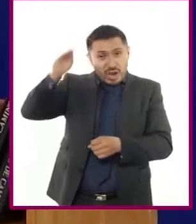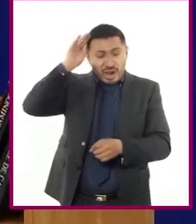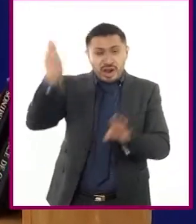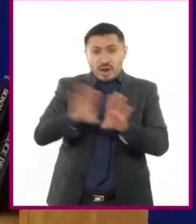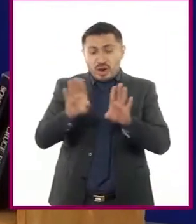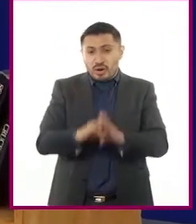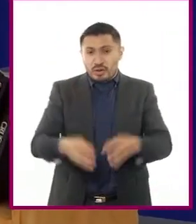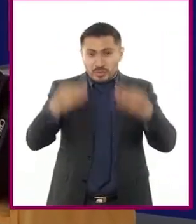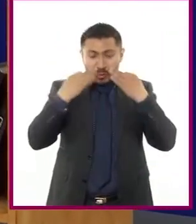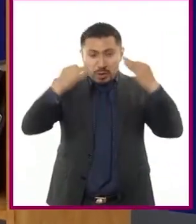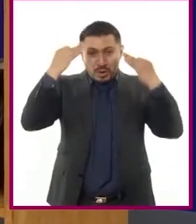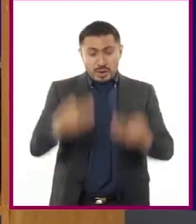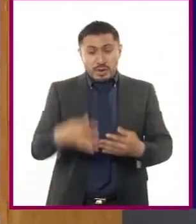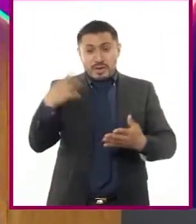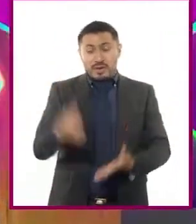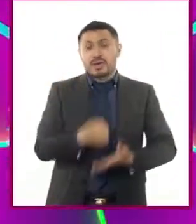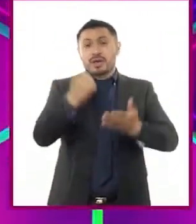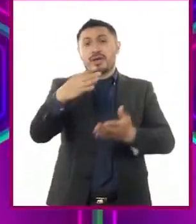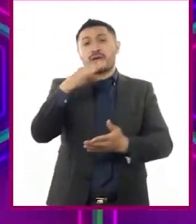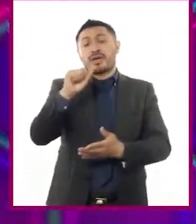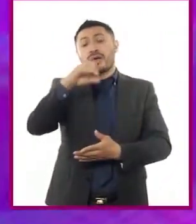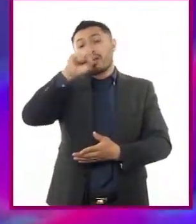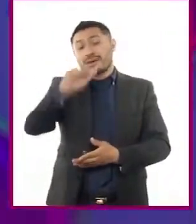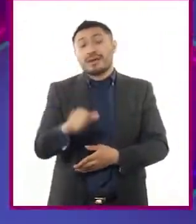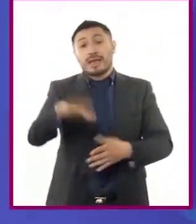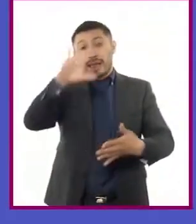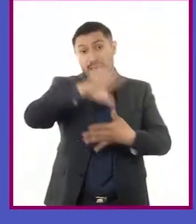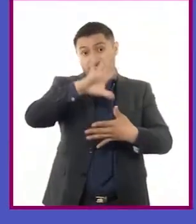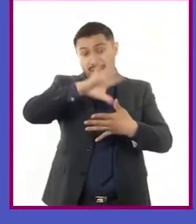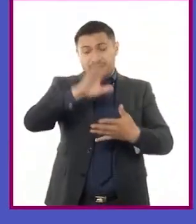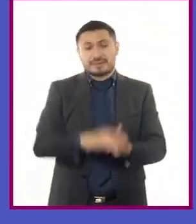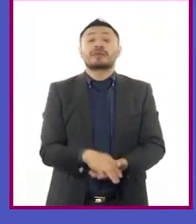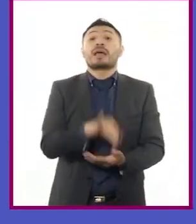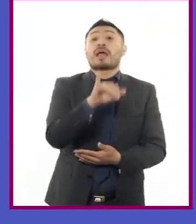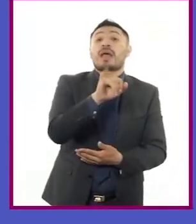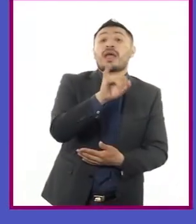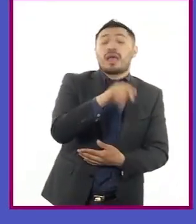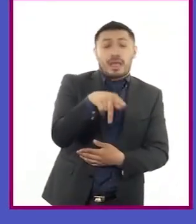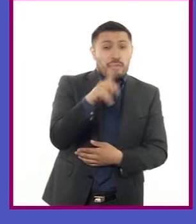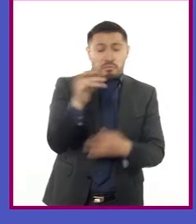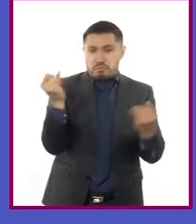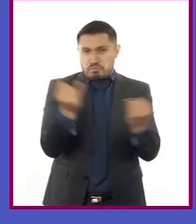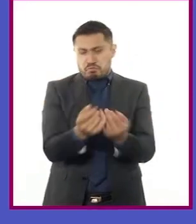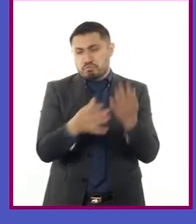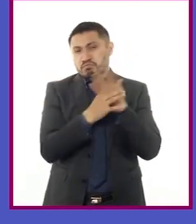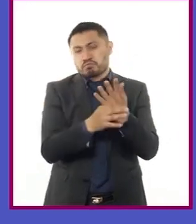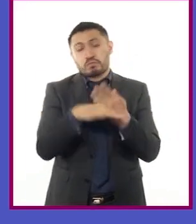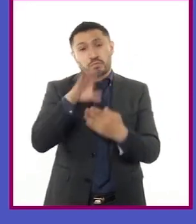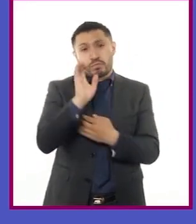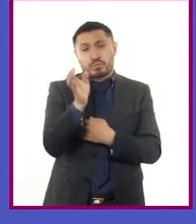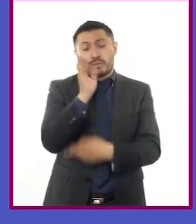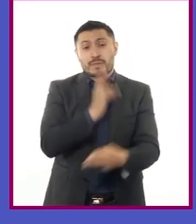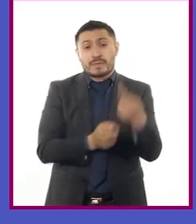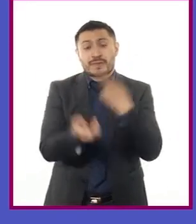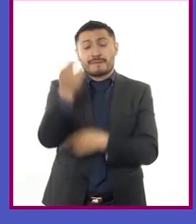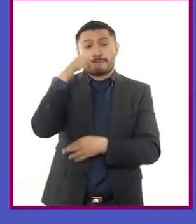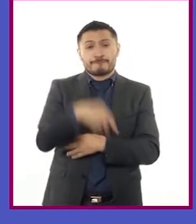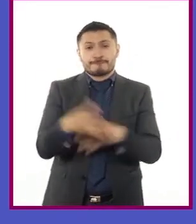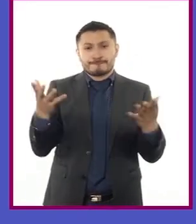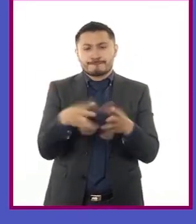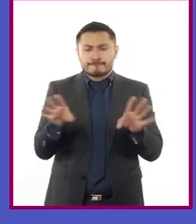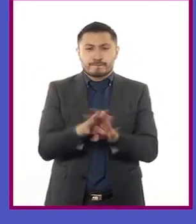Premio Casa de las Américas. Pues sí, aunque también se ha dicho que cuando regresó, lo hizo un